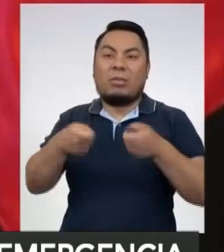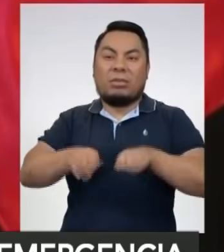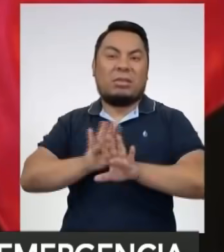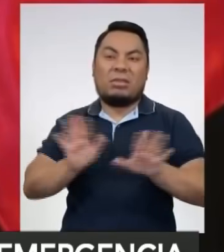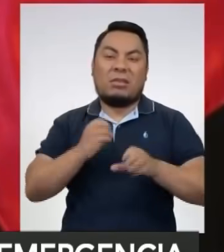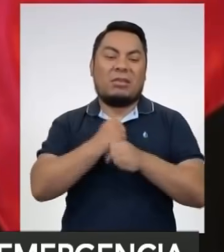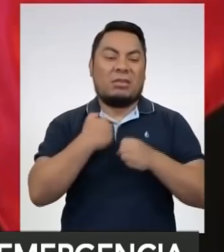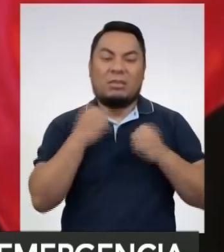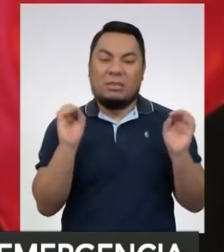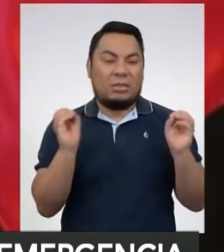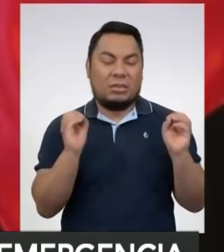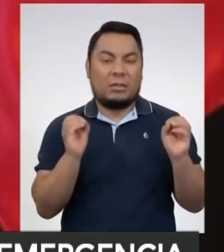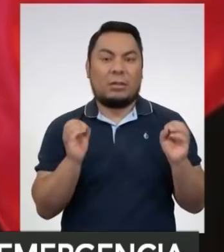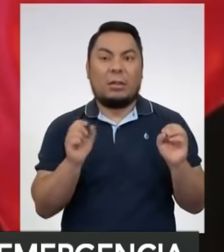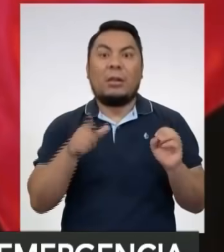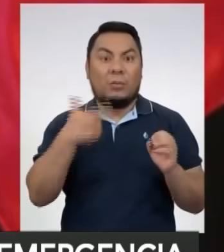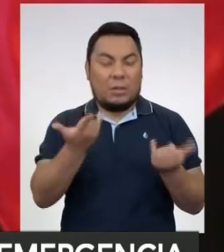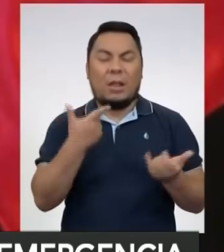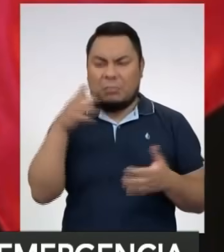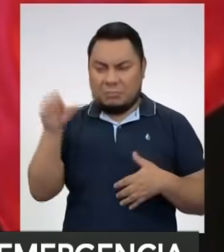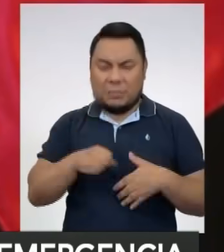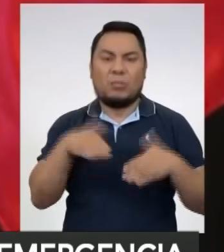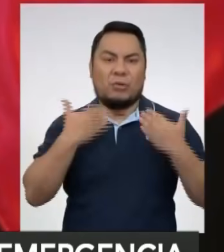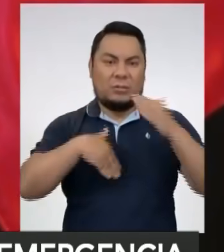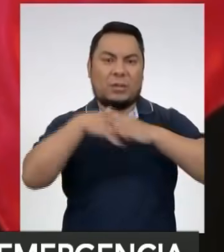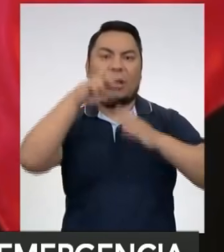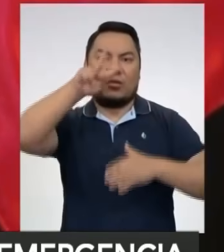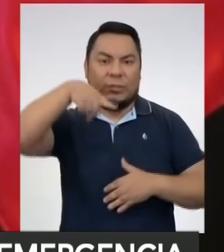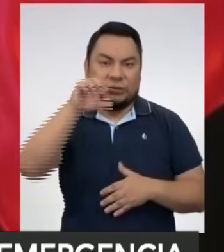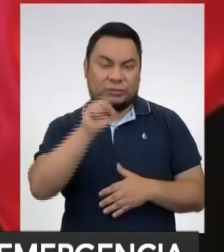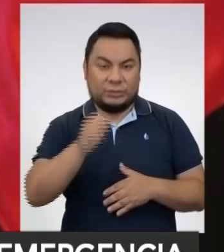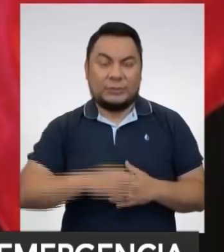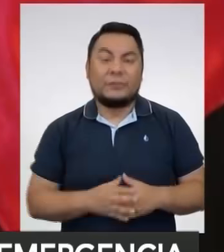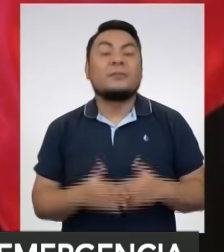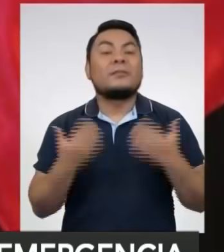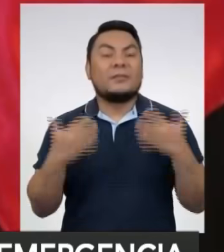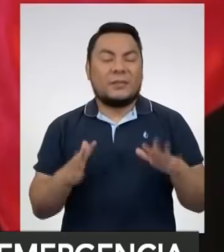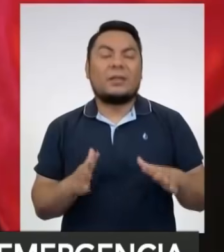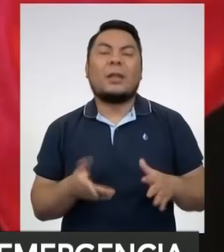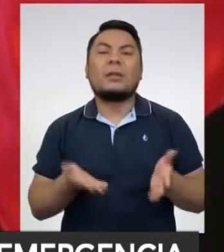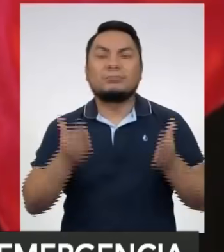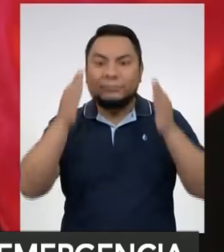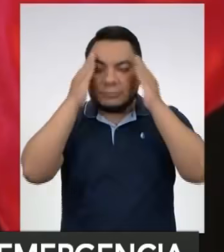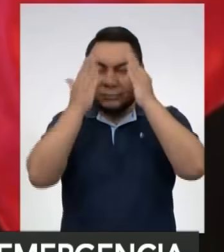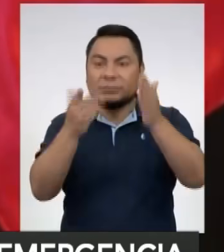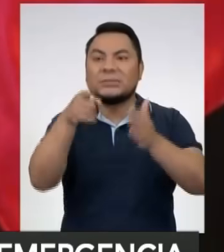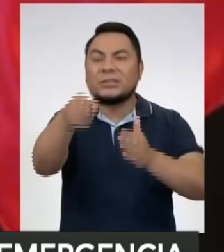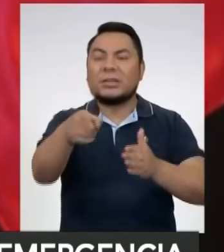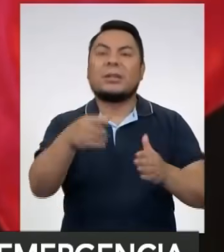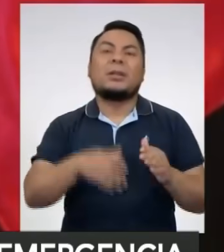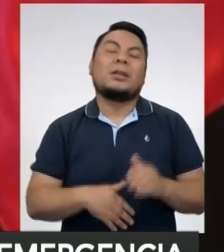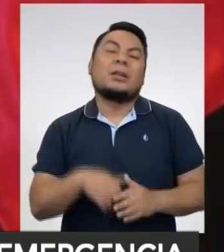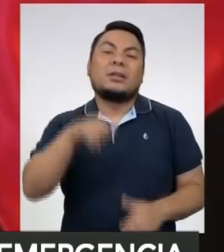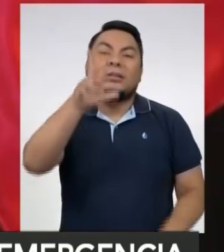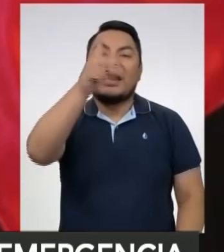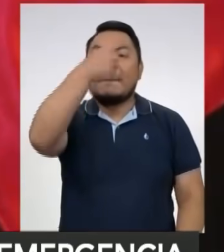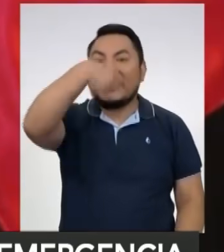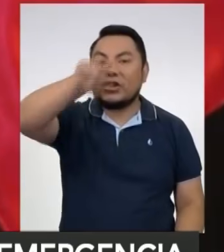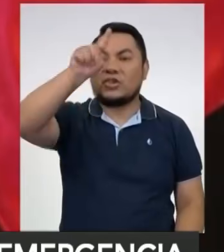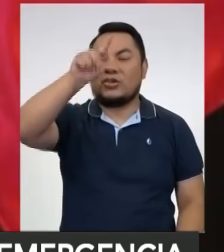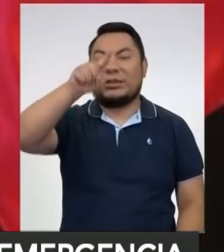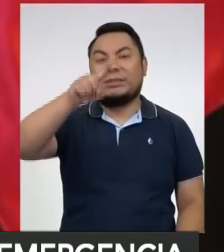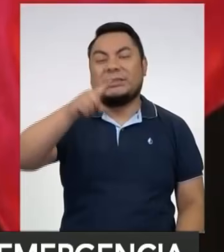hasta 2.000 soles, ¿no? Y estamos con esto atendiendo a más de 3 millones